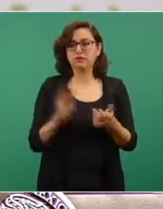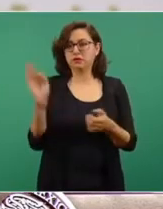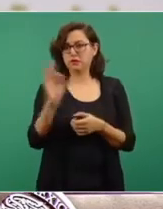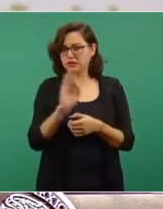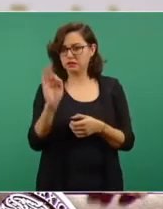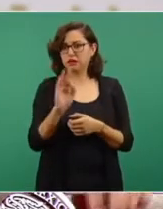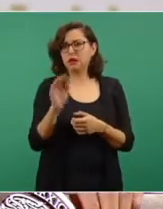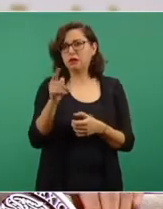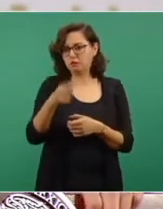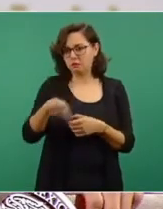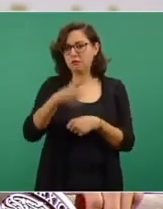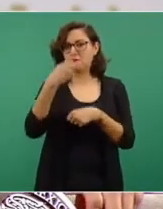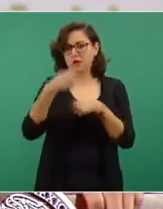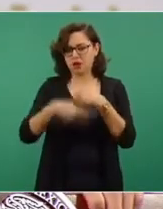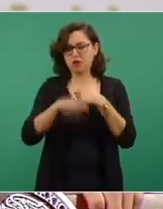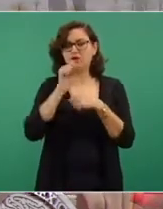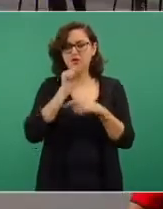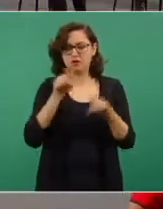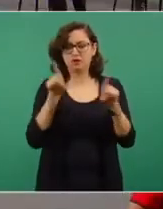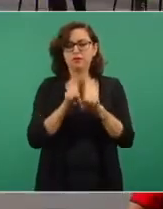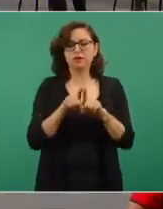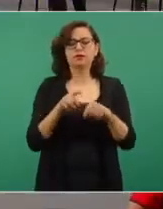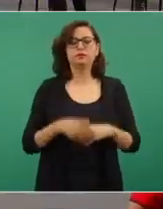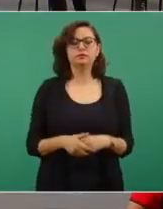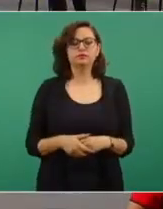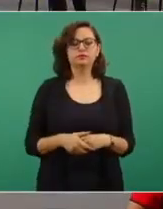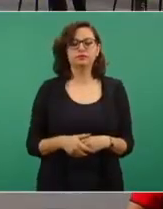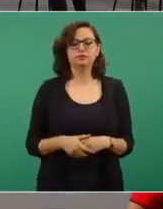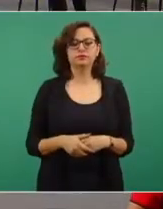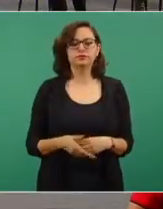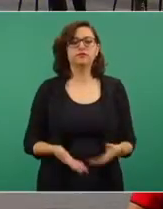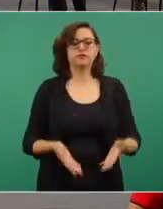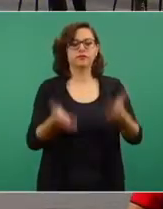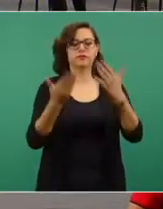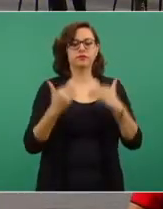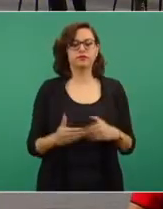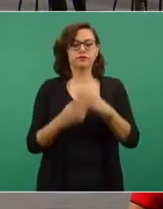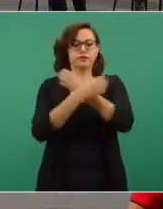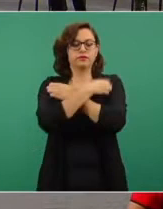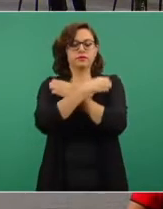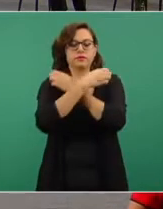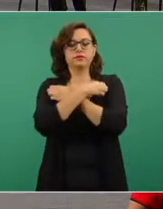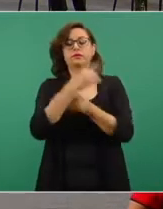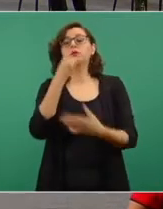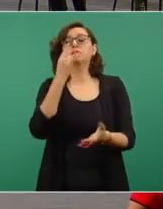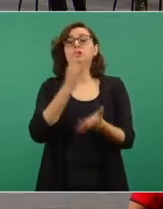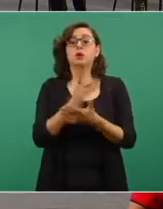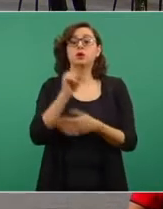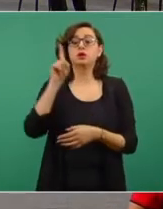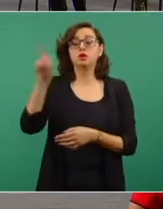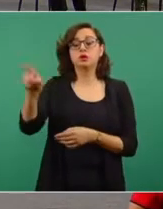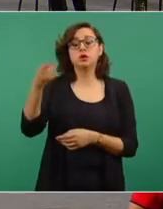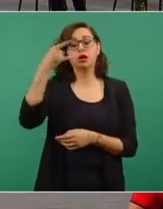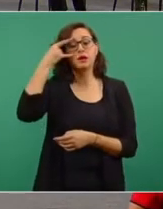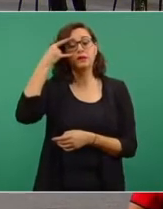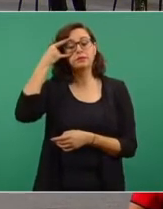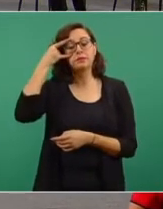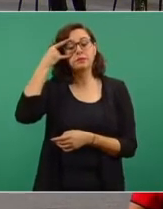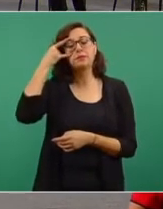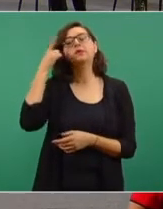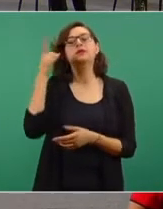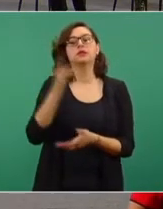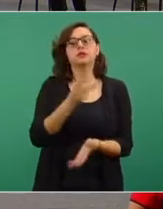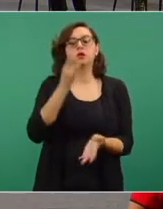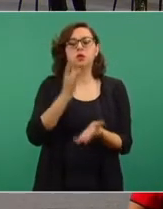está expuesto al riesgo de COVID. El personal educativo es exclusivamente en Campeche por el momento, y